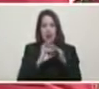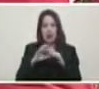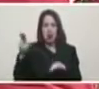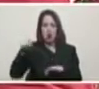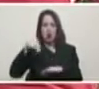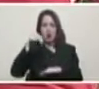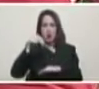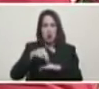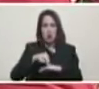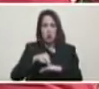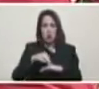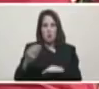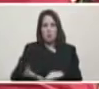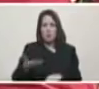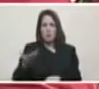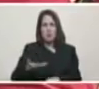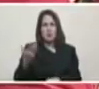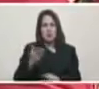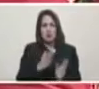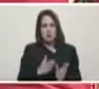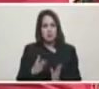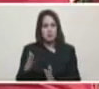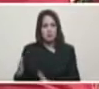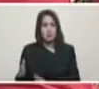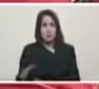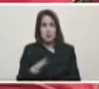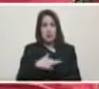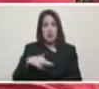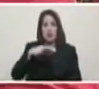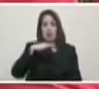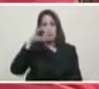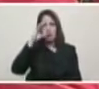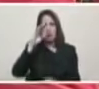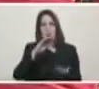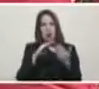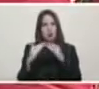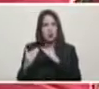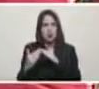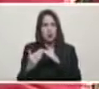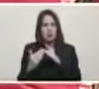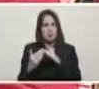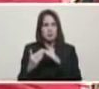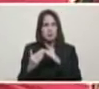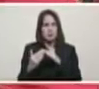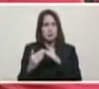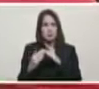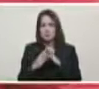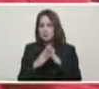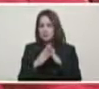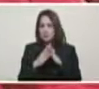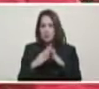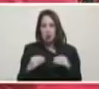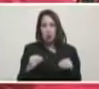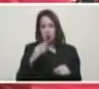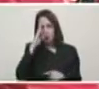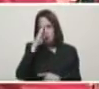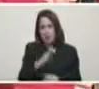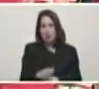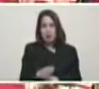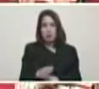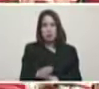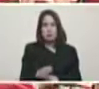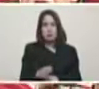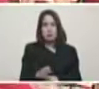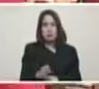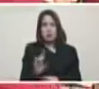garantizar la organización y el espíritu de comunidad por ello todos los delegados y delegadas